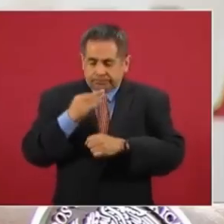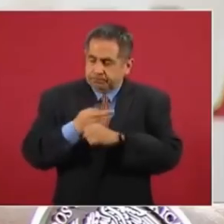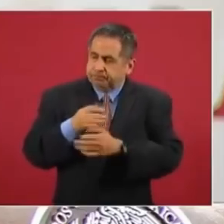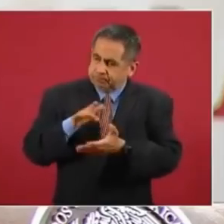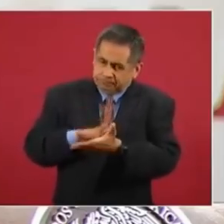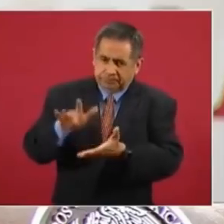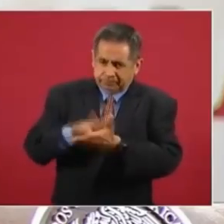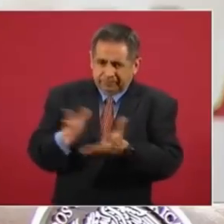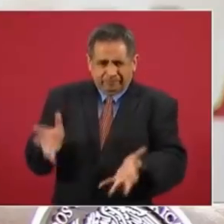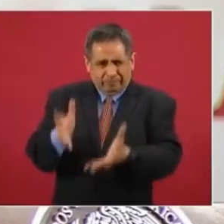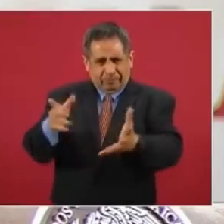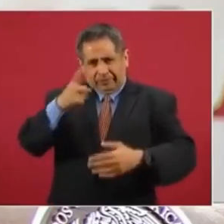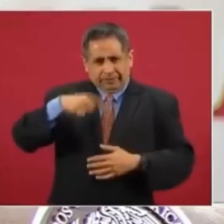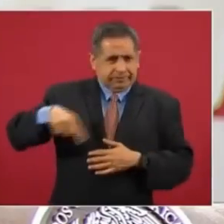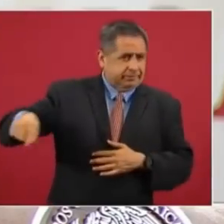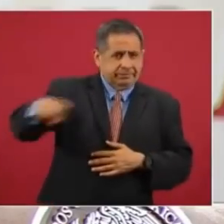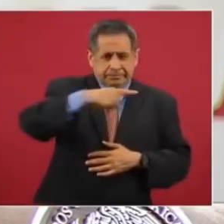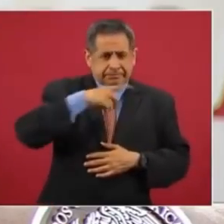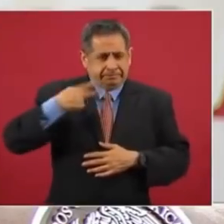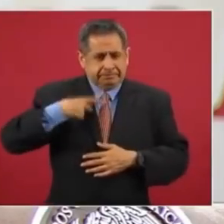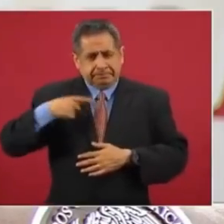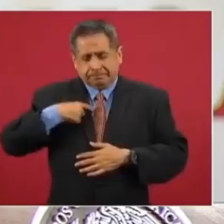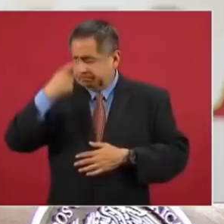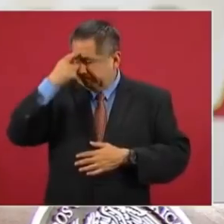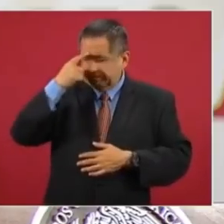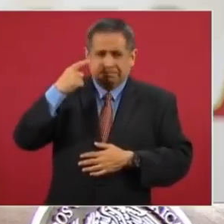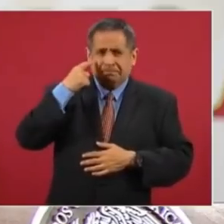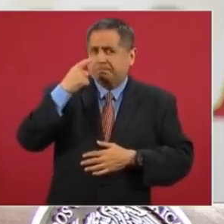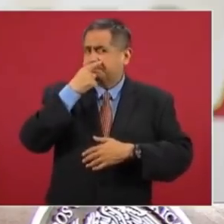para afianzar la democracia